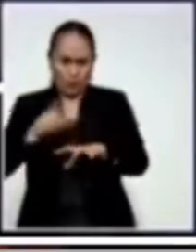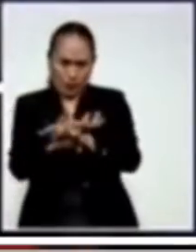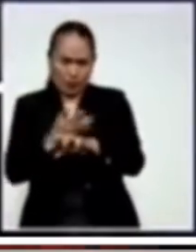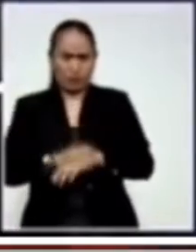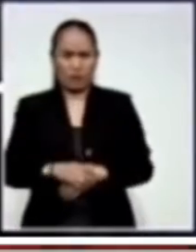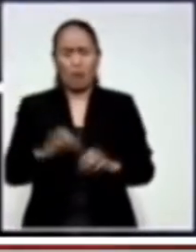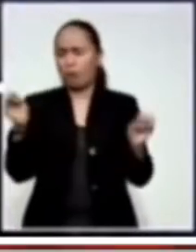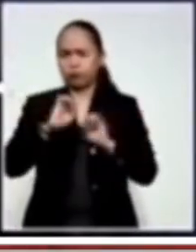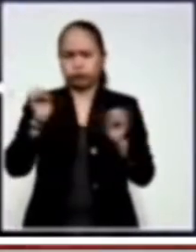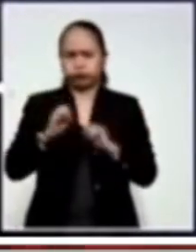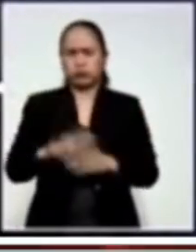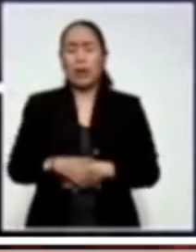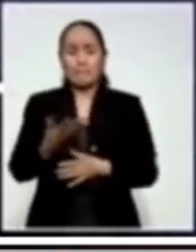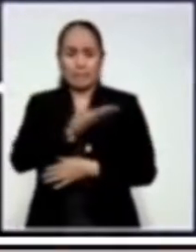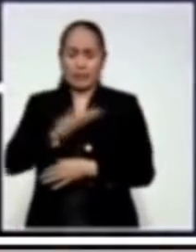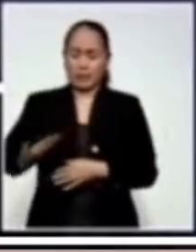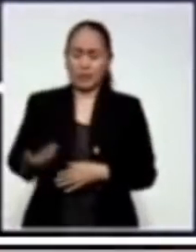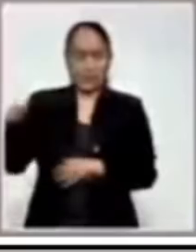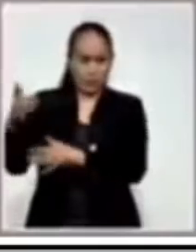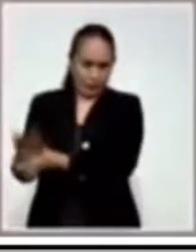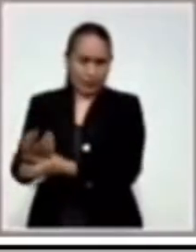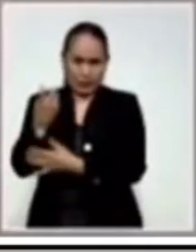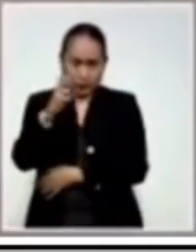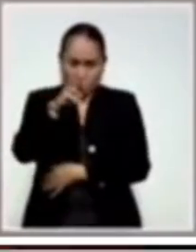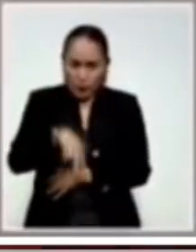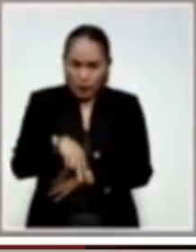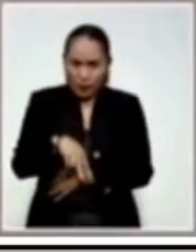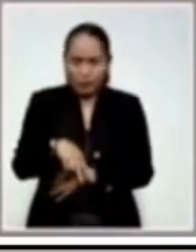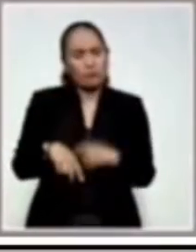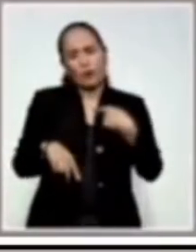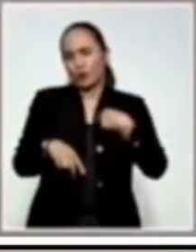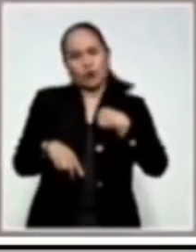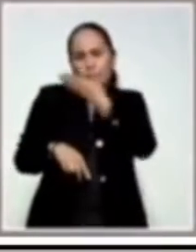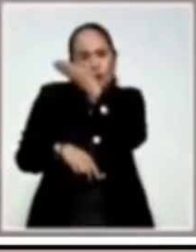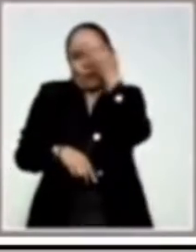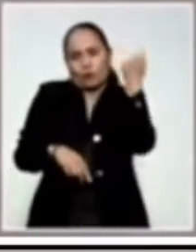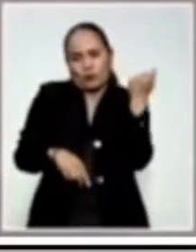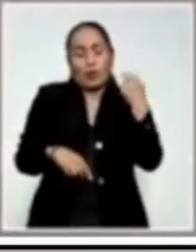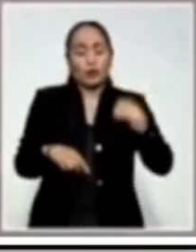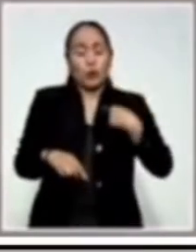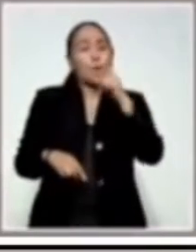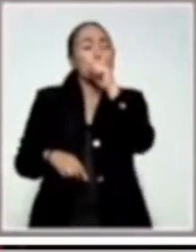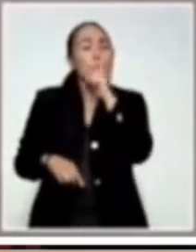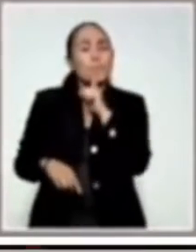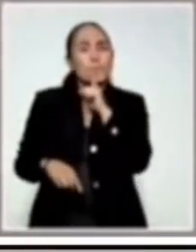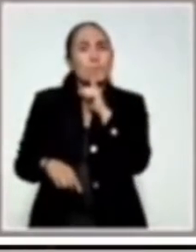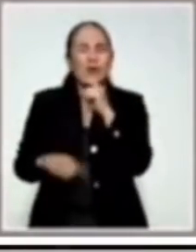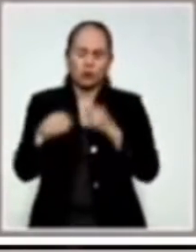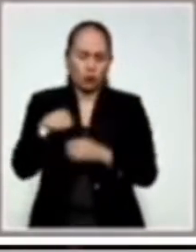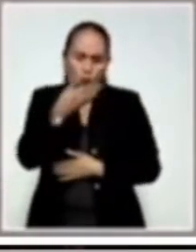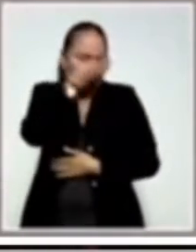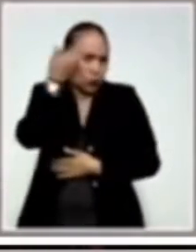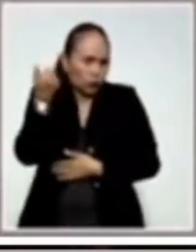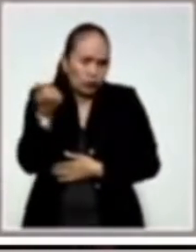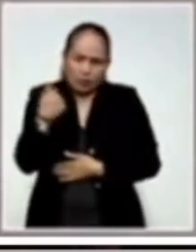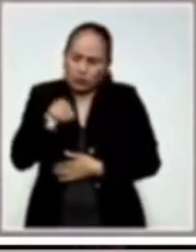como lo señaló el presidente? No lo sé. Y como no me gusta mentir, si no lo sé, pues les digo la verdad,